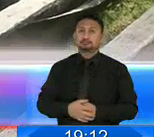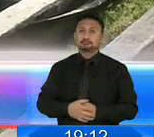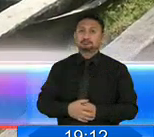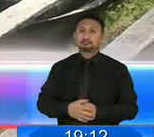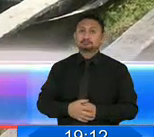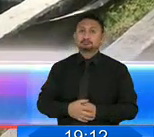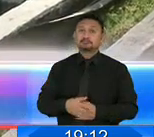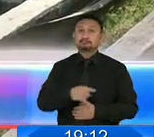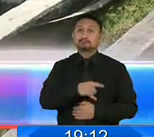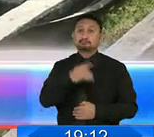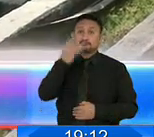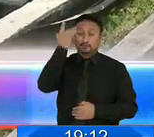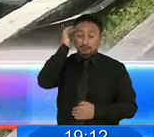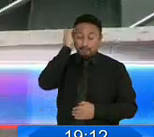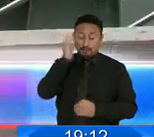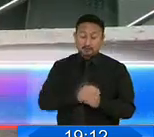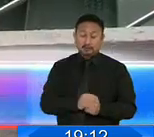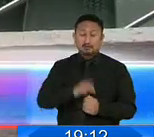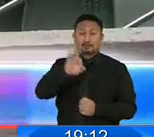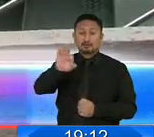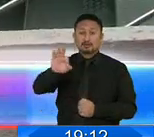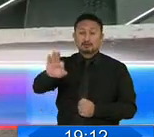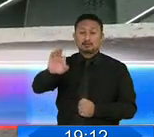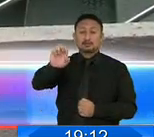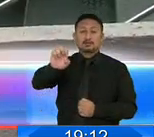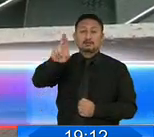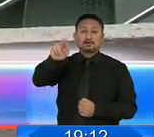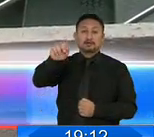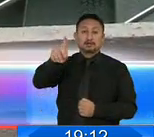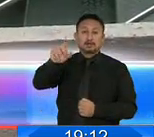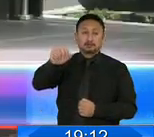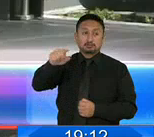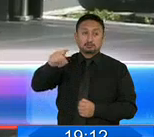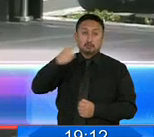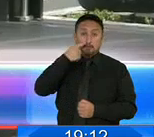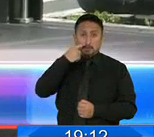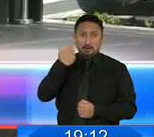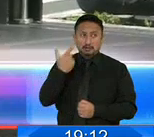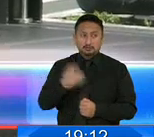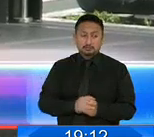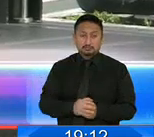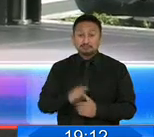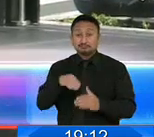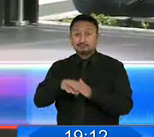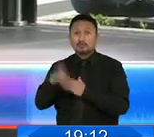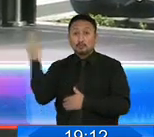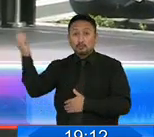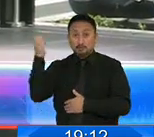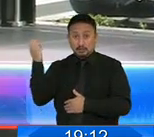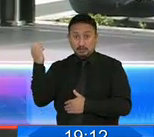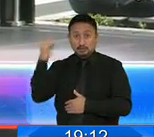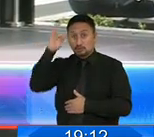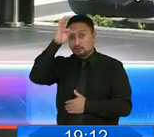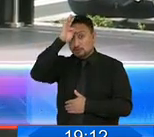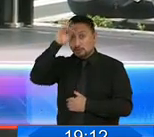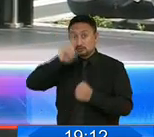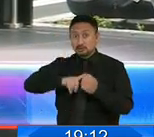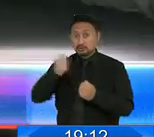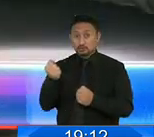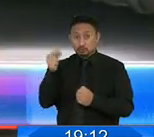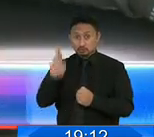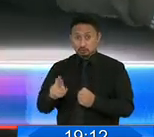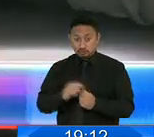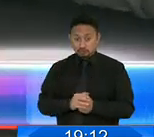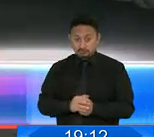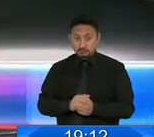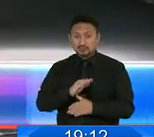impaciencia y angustia, Fernando Rivadeneira esperaba información de su padre. Ingresó por el área de emergencia del hospital IES Quito Sur con